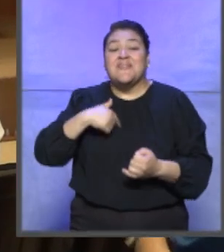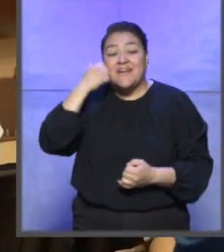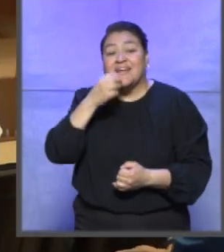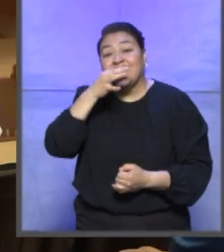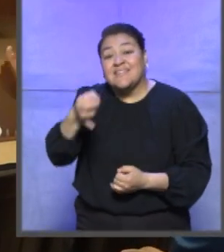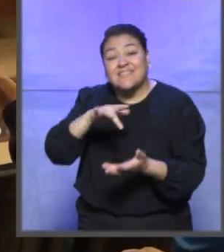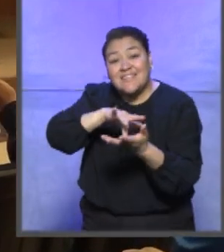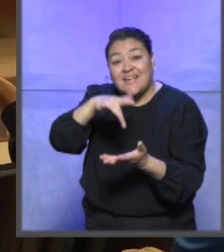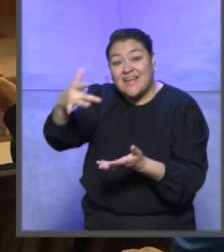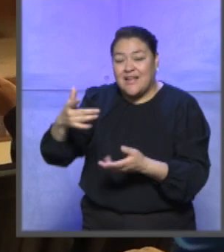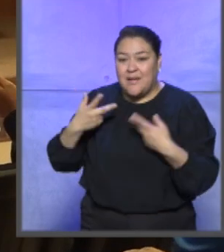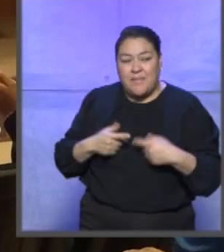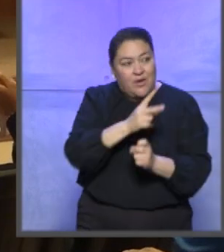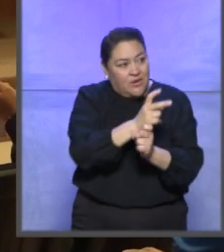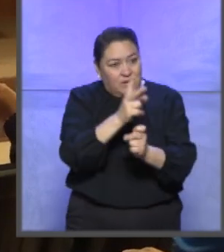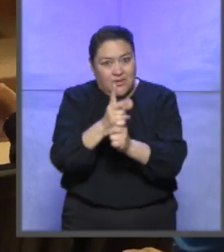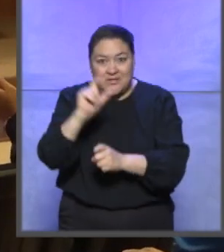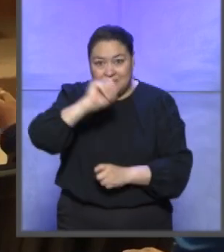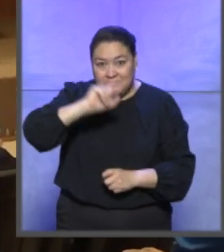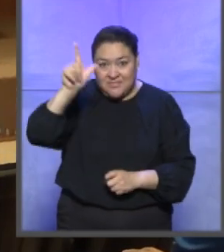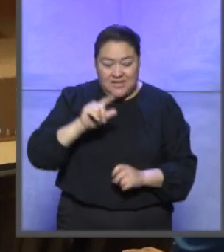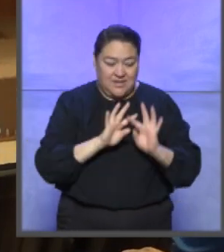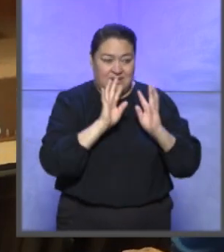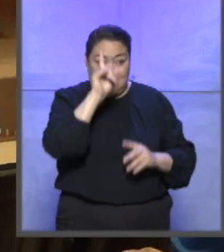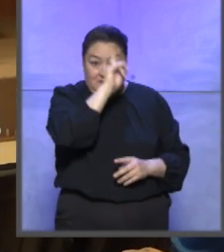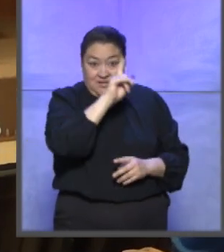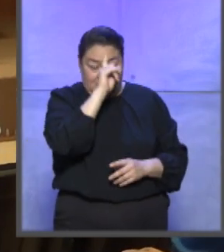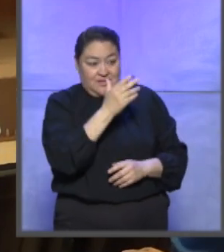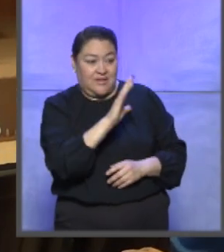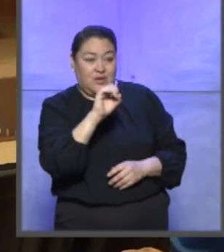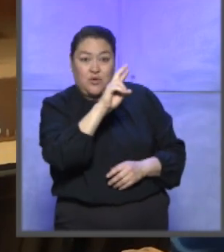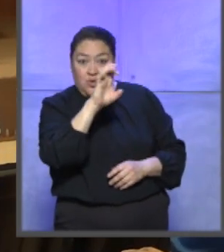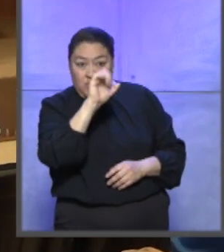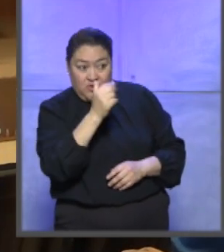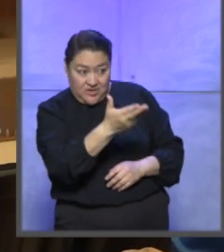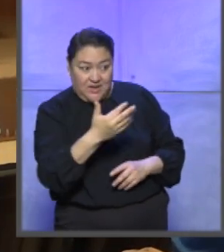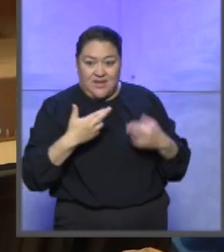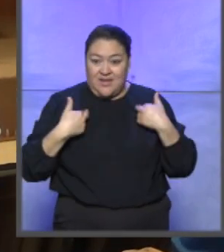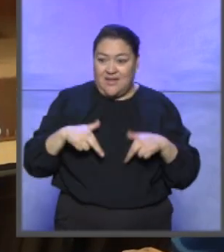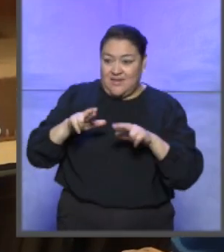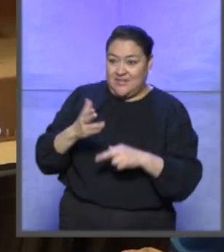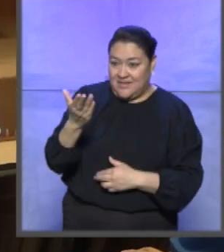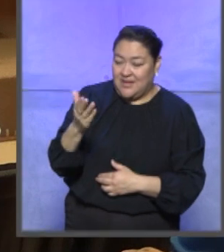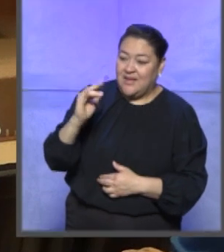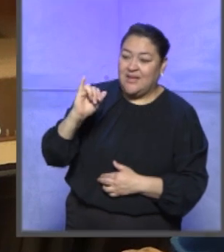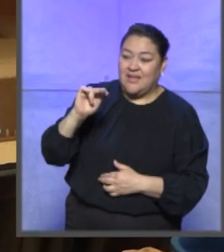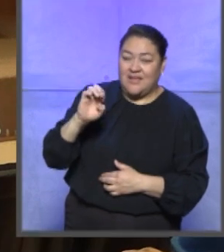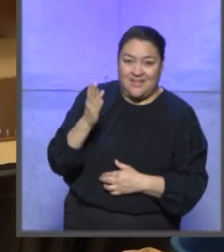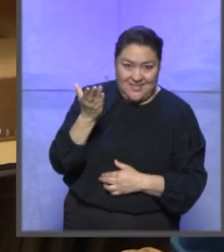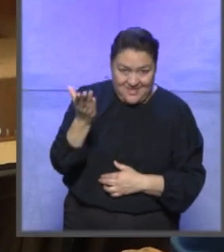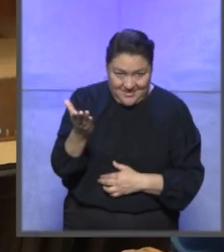quiero agradecer a los invitados especiales, al consejero Juan Correa, a la representación del